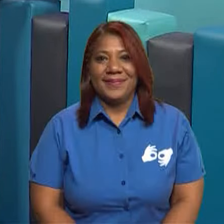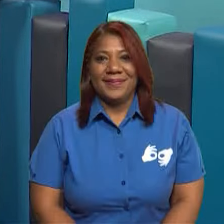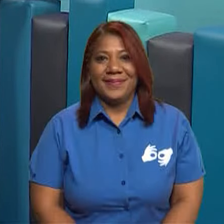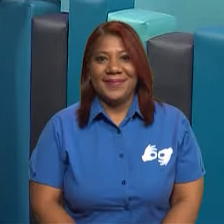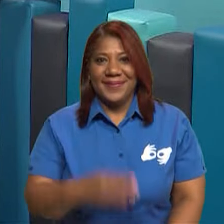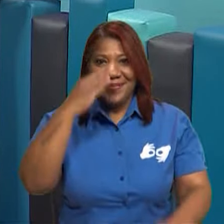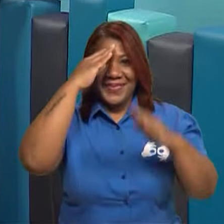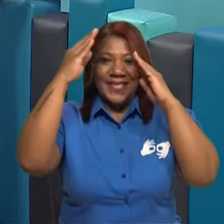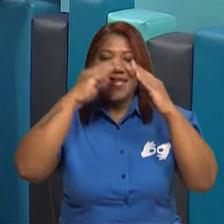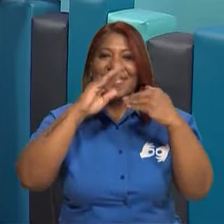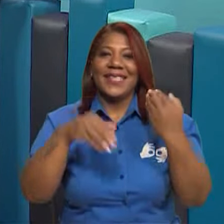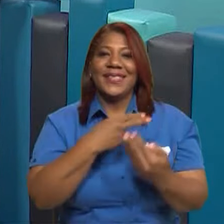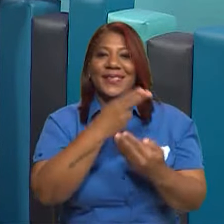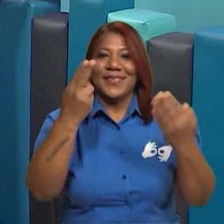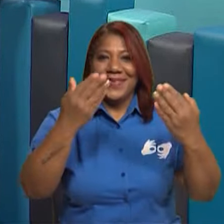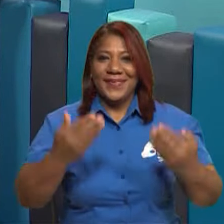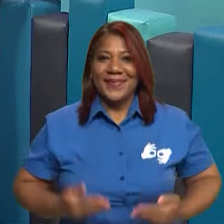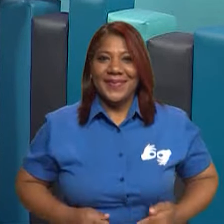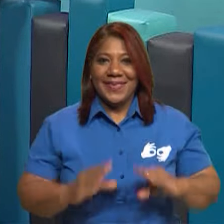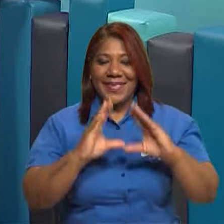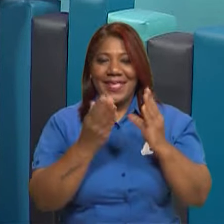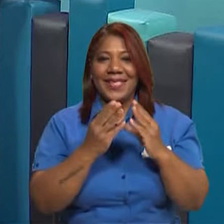Hola chicos, bienvenidos a la clase.